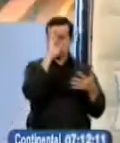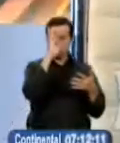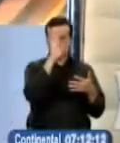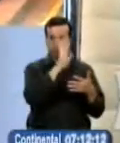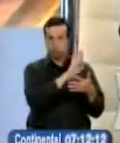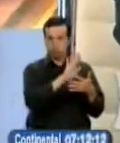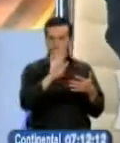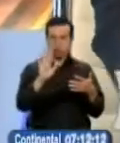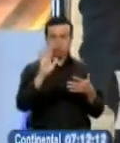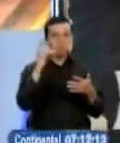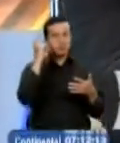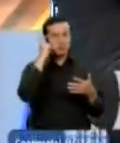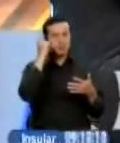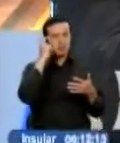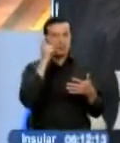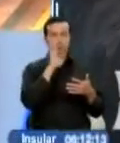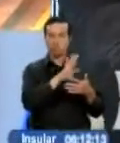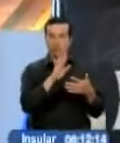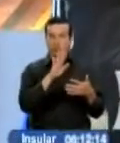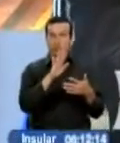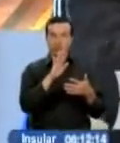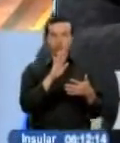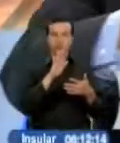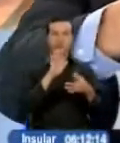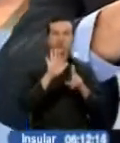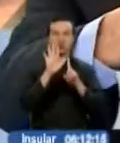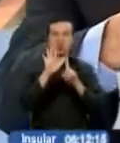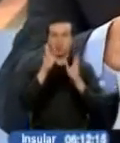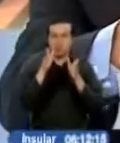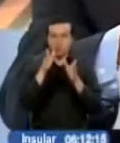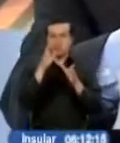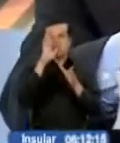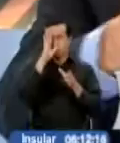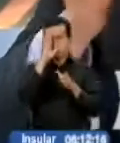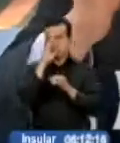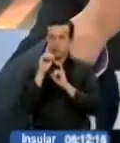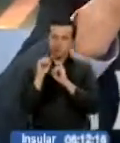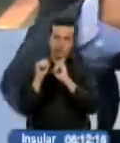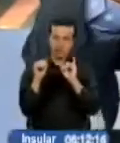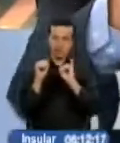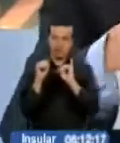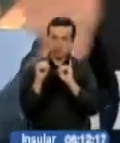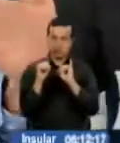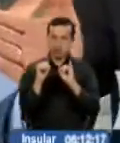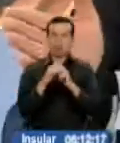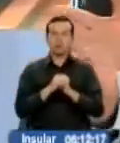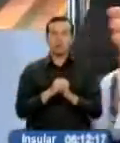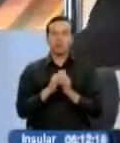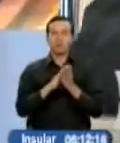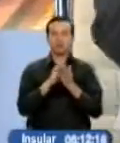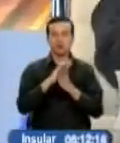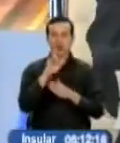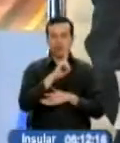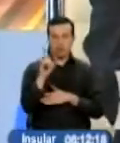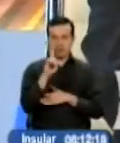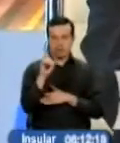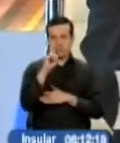Claro, Creo y Partido Social Cristiano, más definido hacia sí, la derecha, sí, la derecha mía, la pantalla de ustedes sí, es distinta,